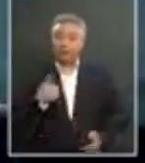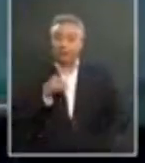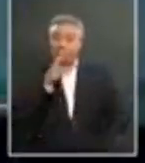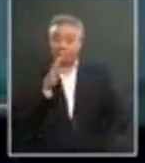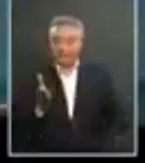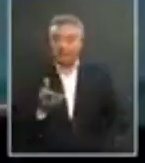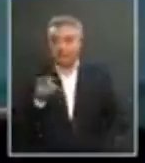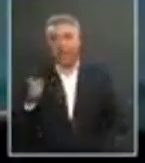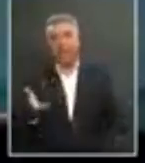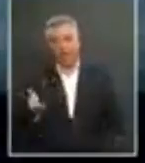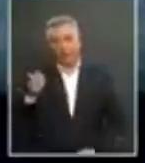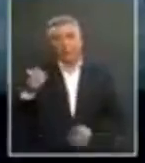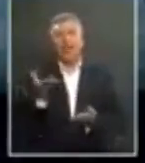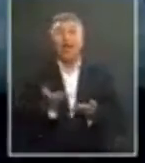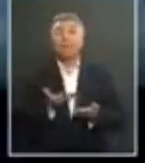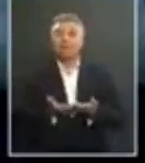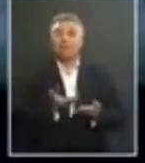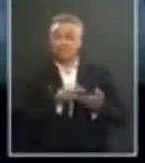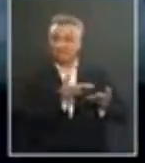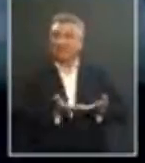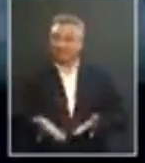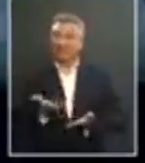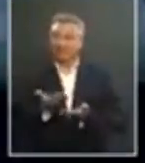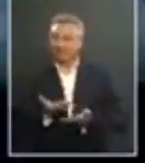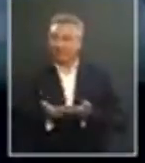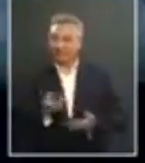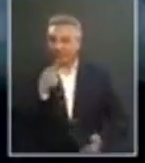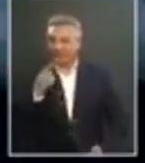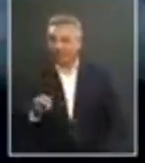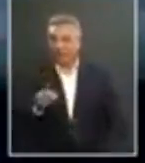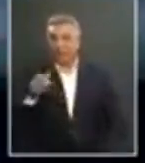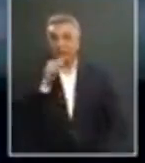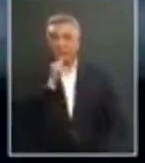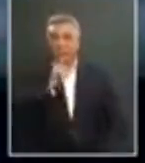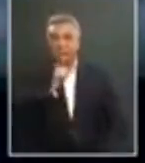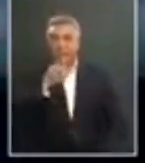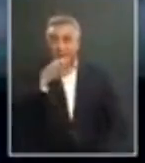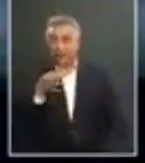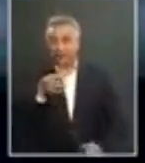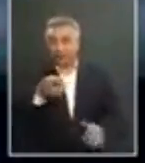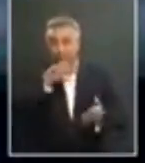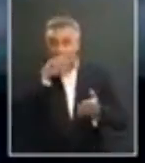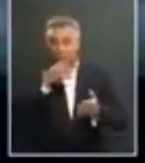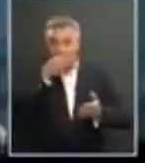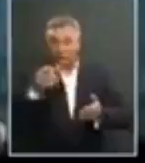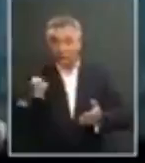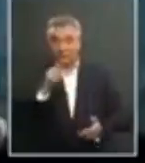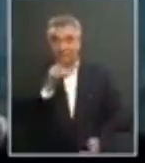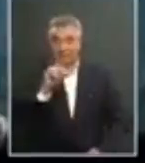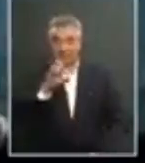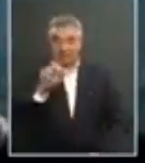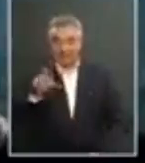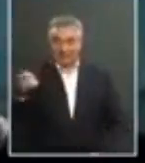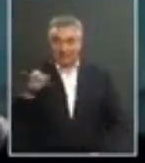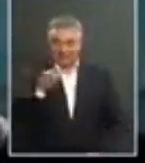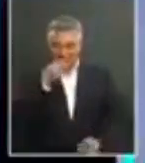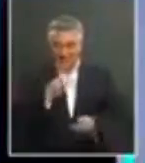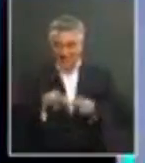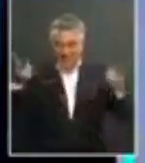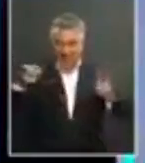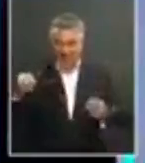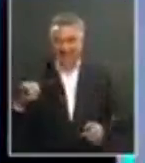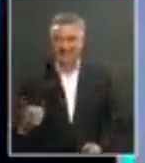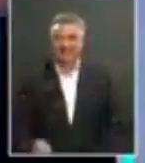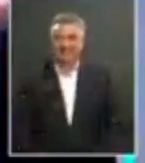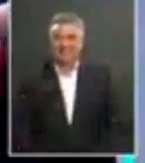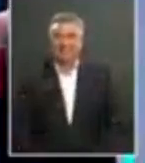eso se aprovecha. Y eso que no mencioné Tele 13 Radio, ya que tú mencionaste a Zipper. Bueno, vamos con la precandidata